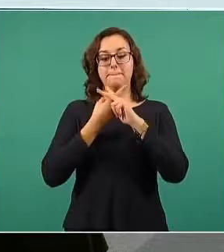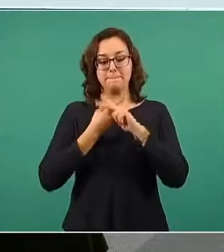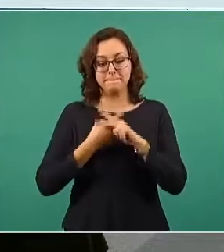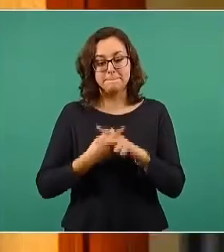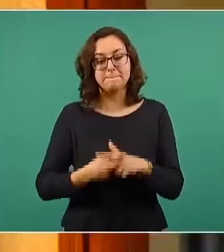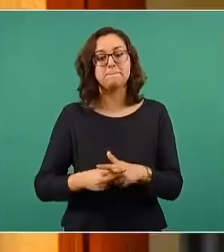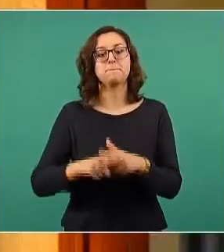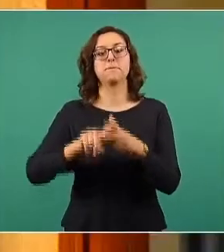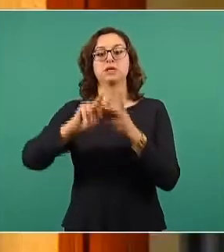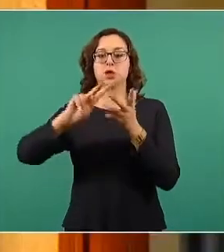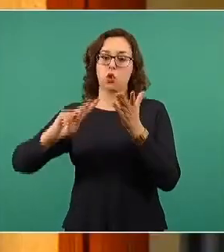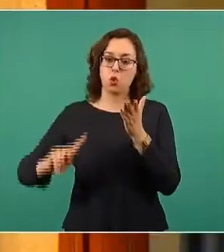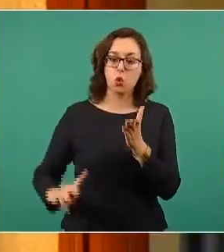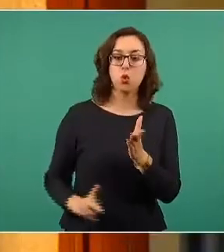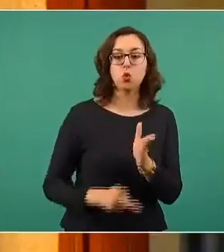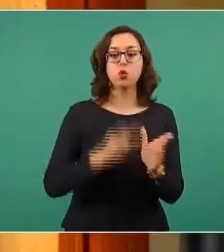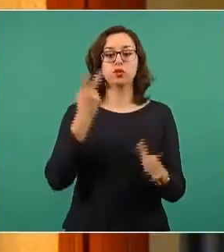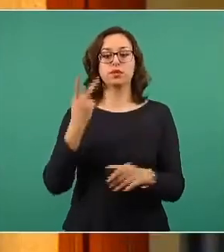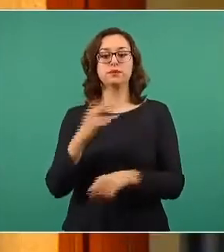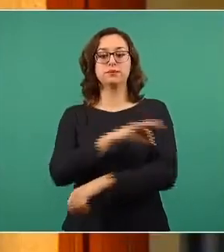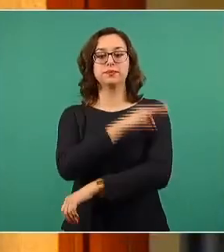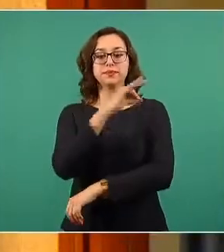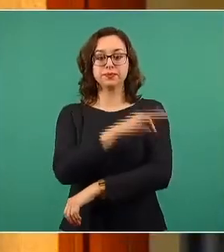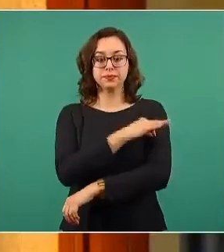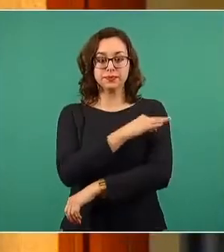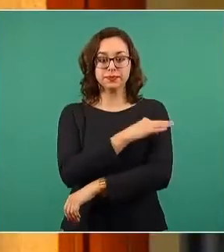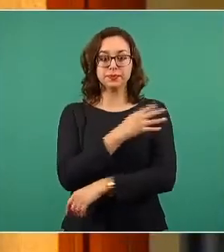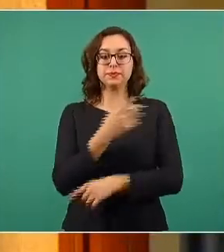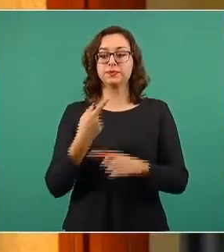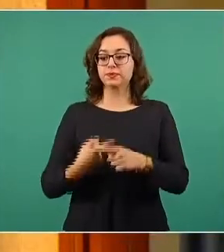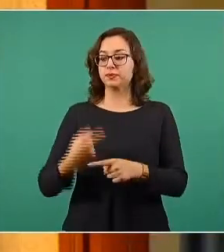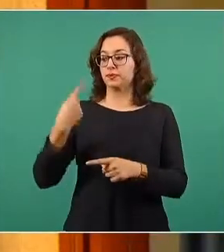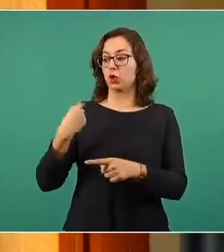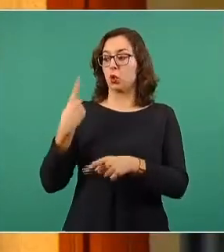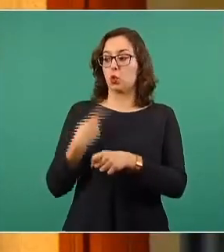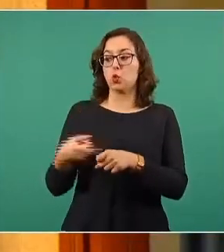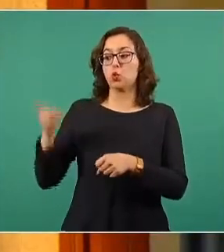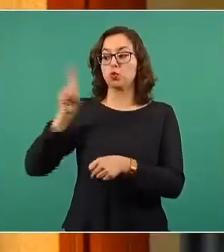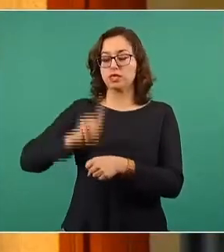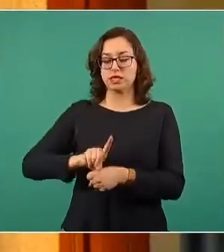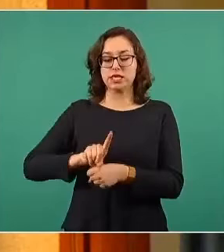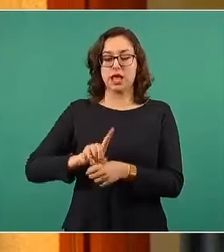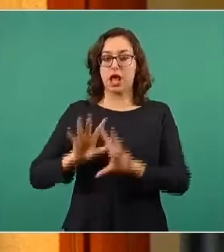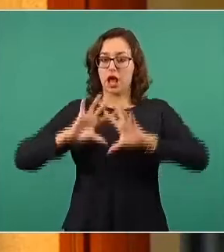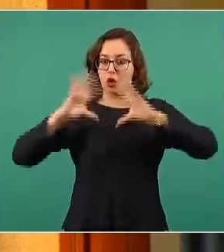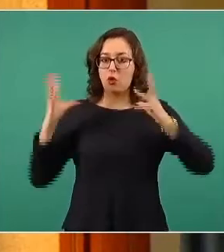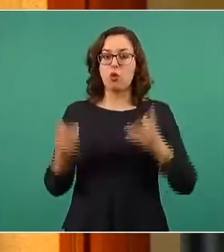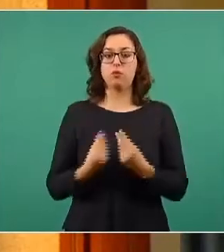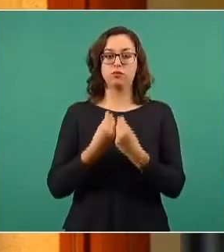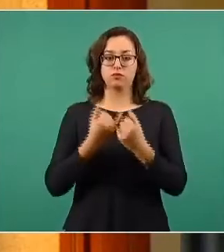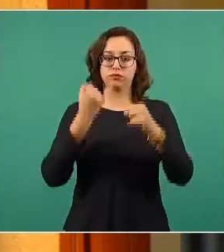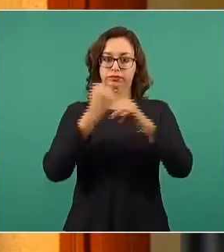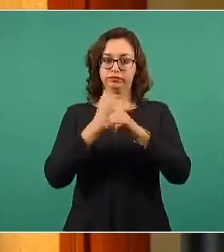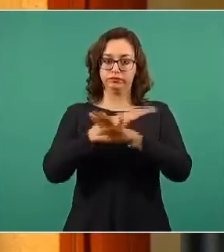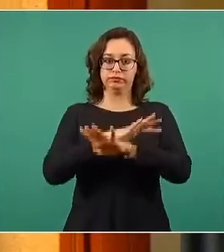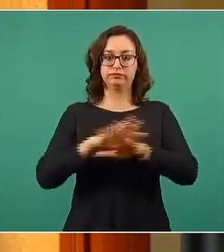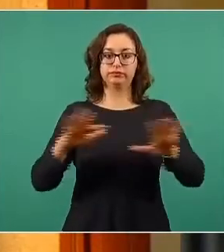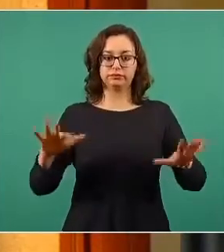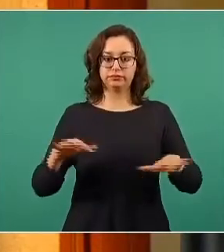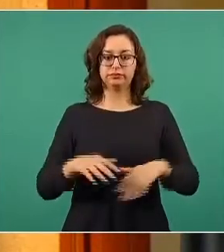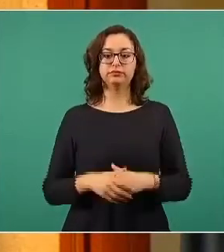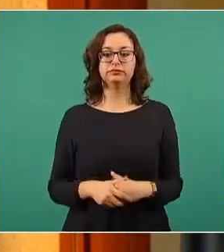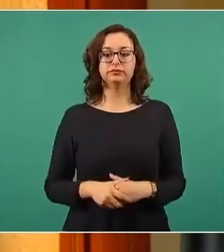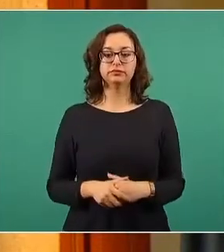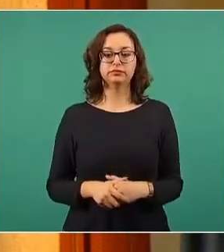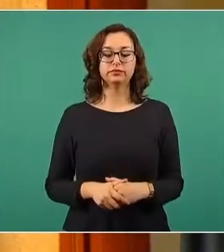práctica que ya habíamos indicado de presentar la información con el corte completo de información a las 21 horas